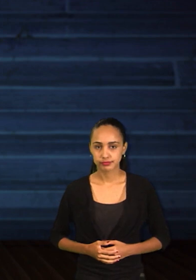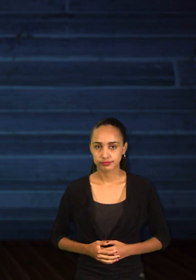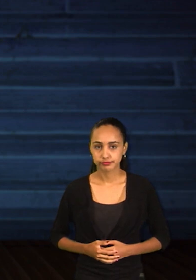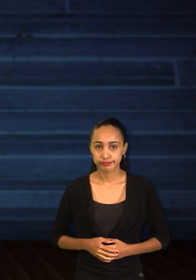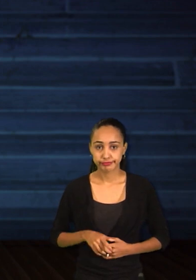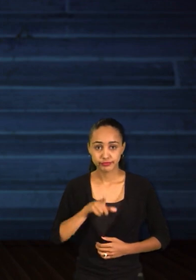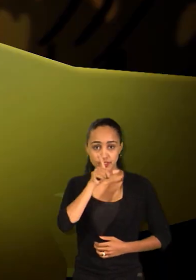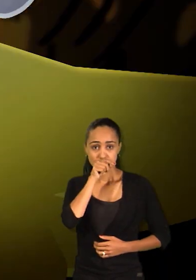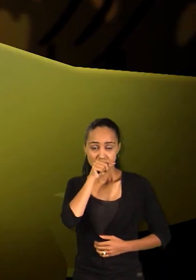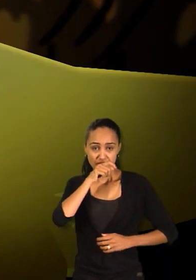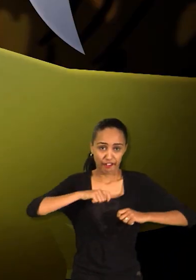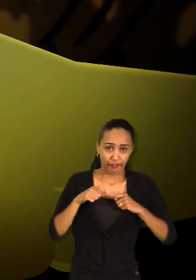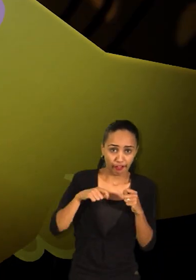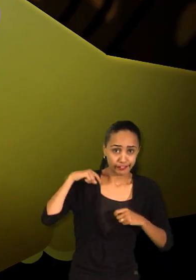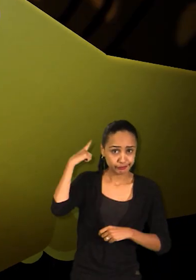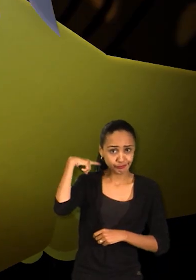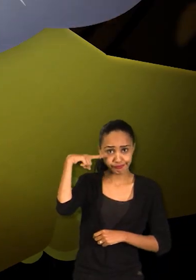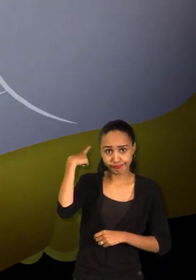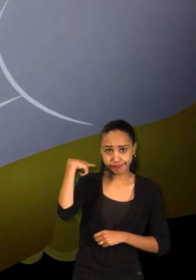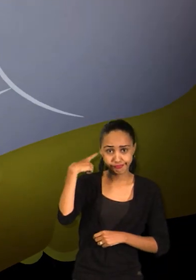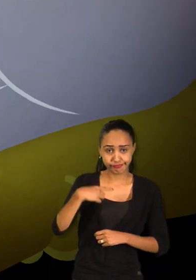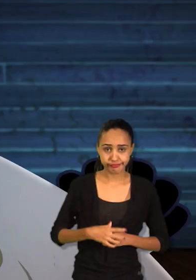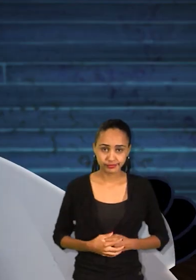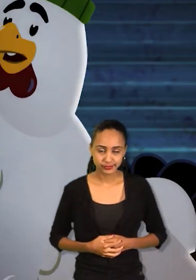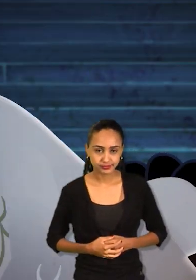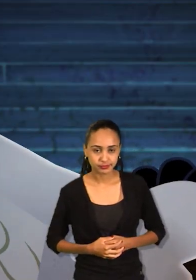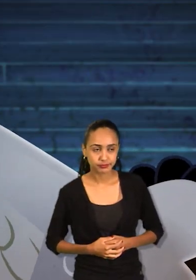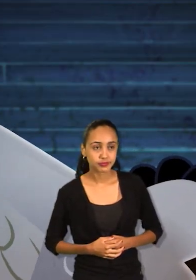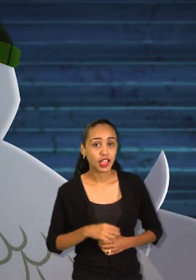Gallinas culecas. ¡Abuela!